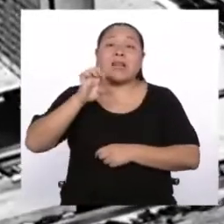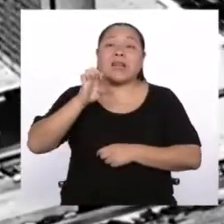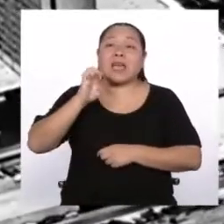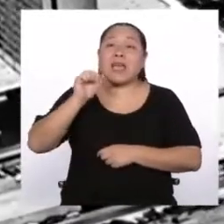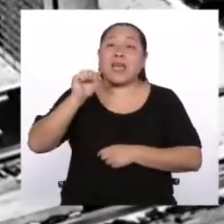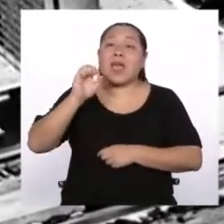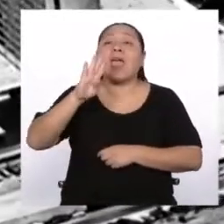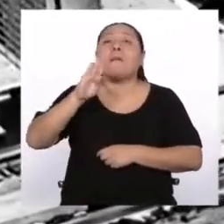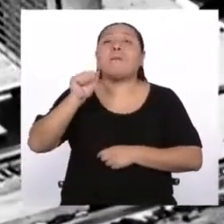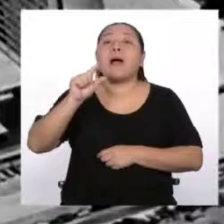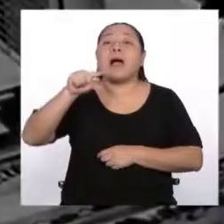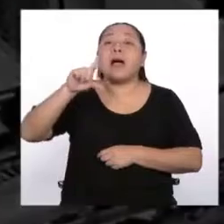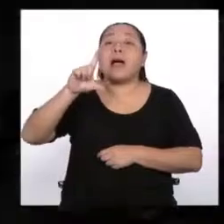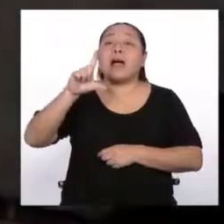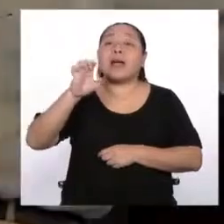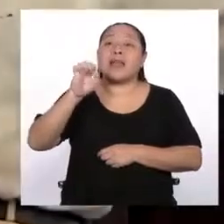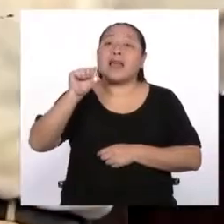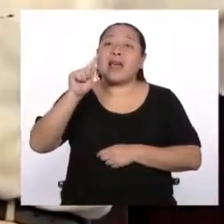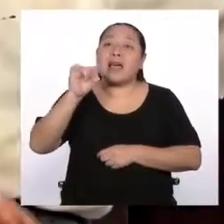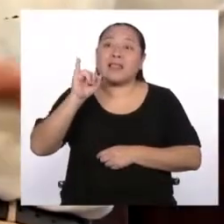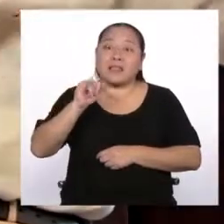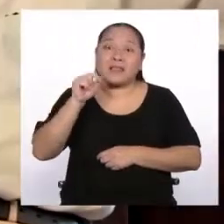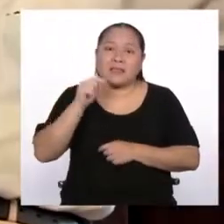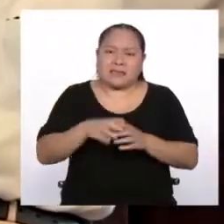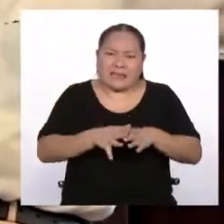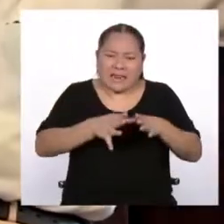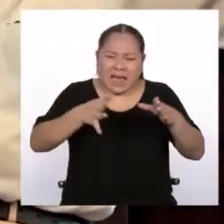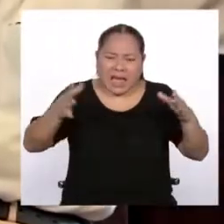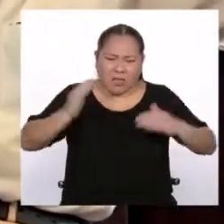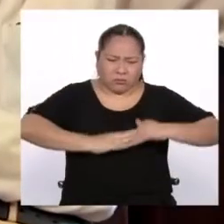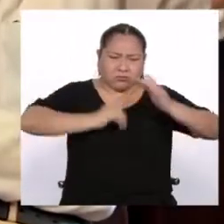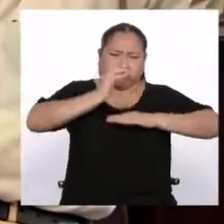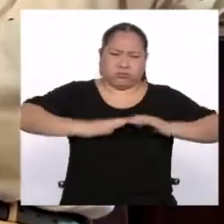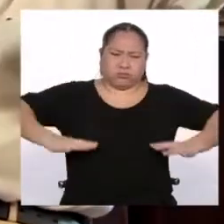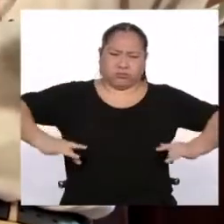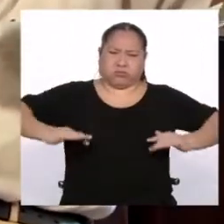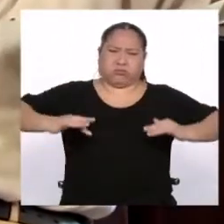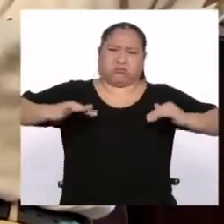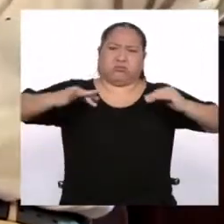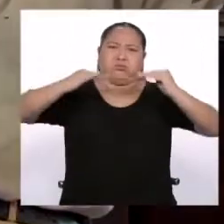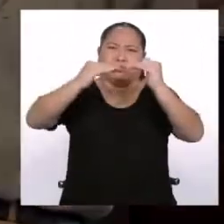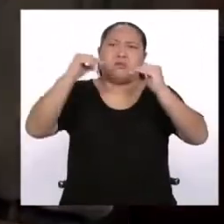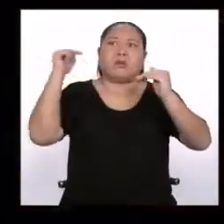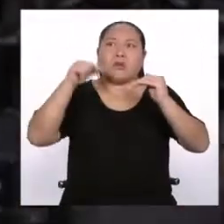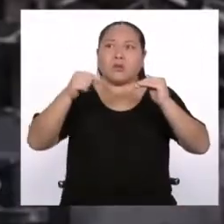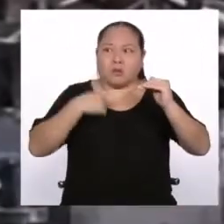está construido sobre una inmensa huaca que había allí, grande, muy grande. Yo he jugado